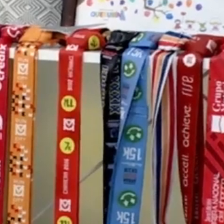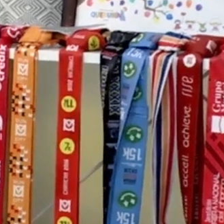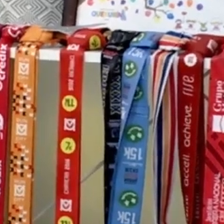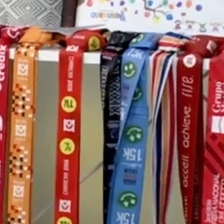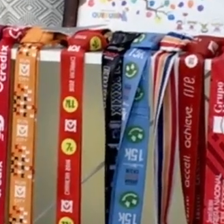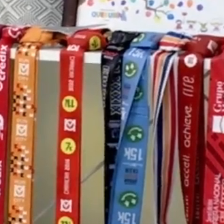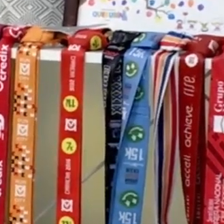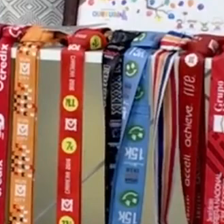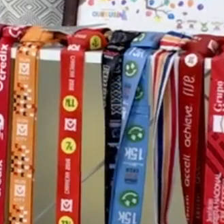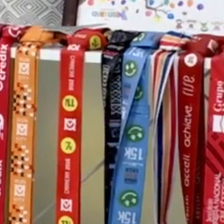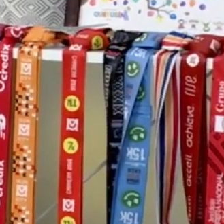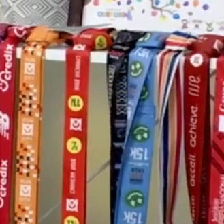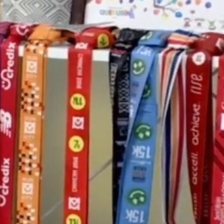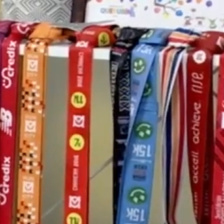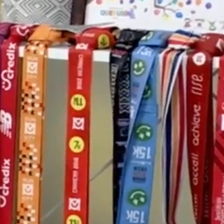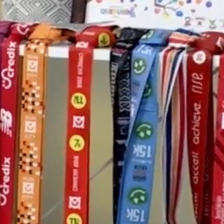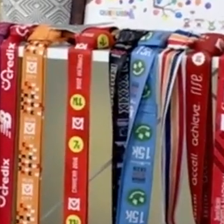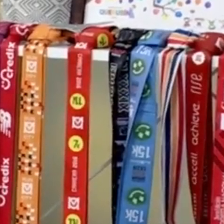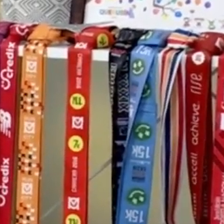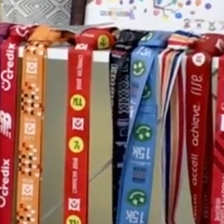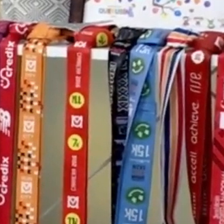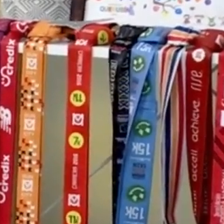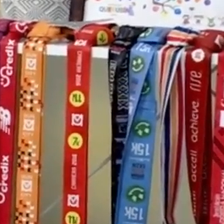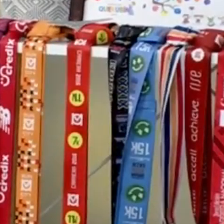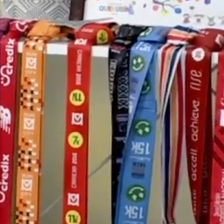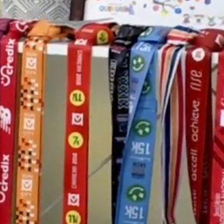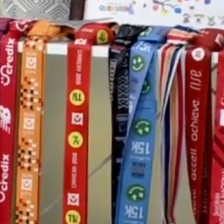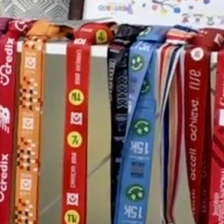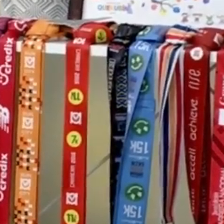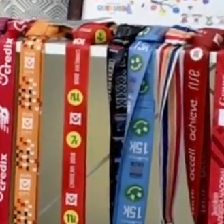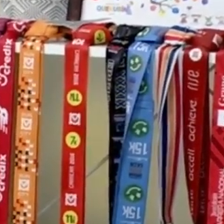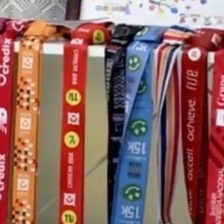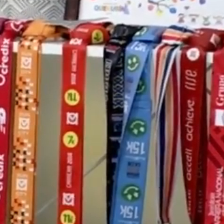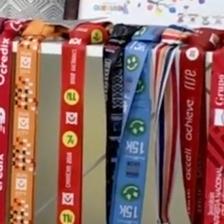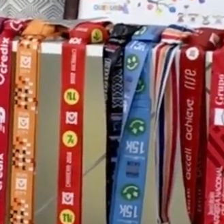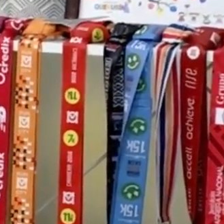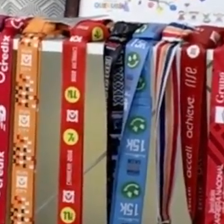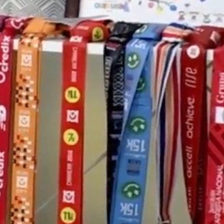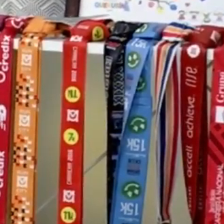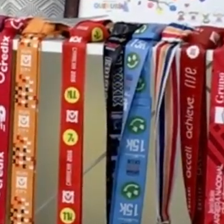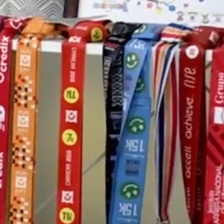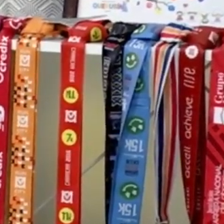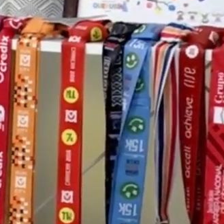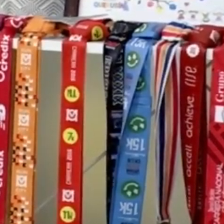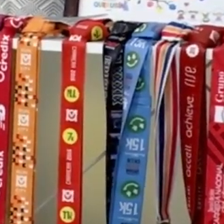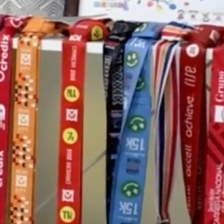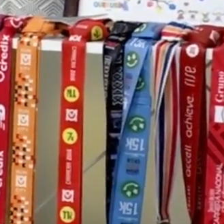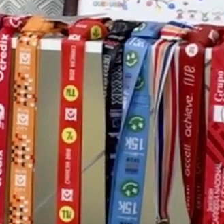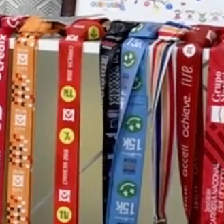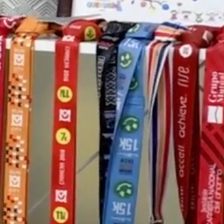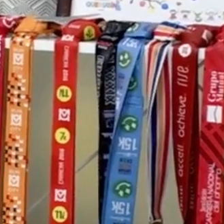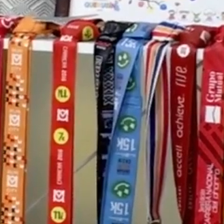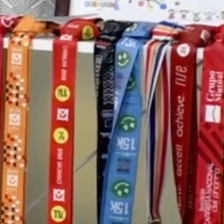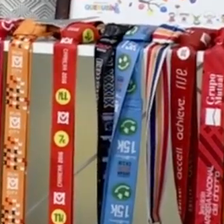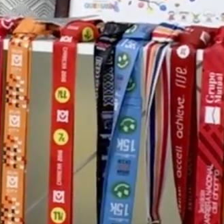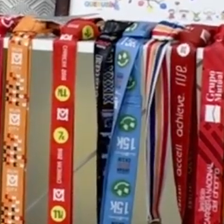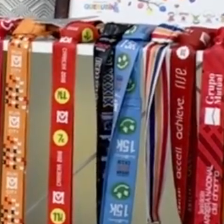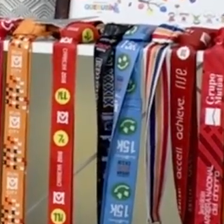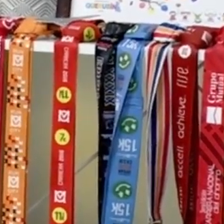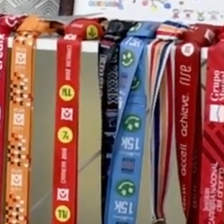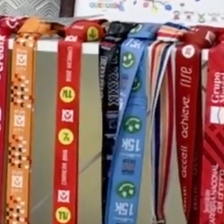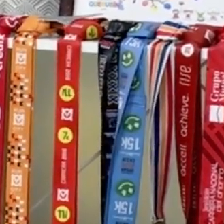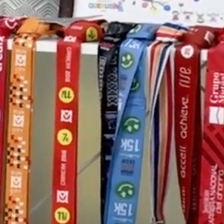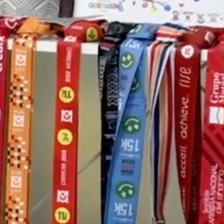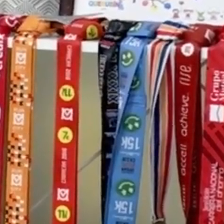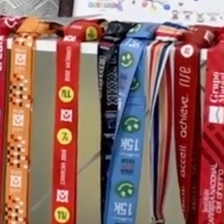ayudar a fortalecer muchísimo sus músculos, que eso es muy, muy importante. Pero antes vamos a ir a ver la pantalla